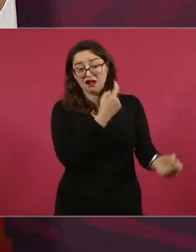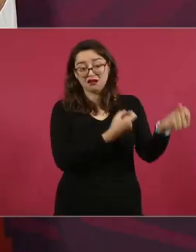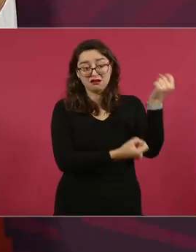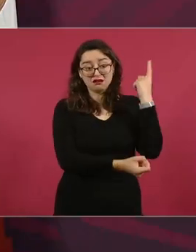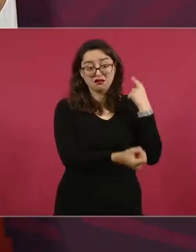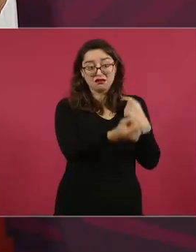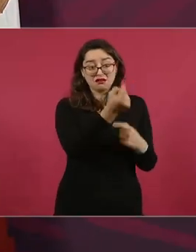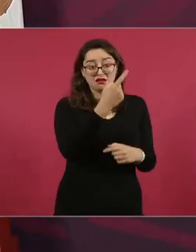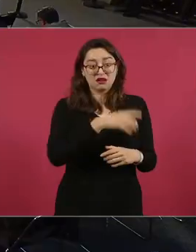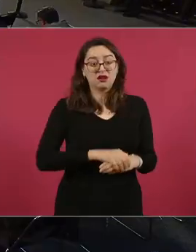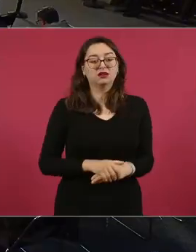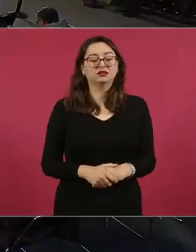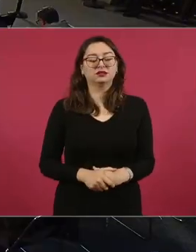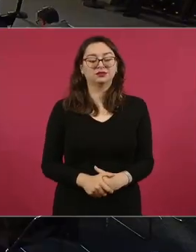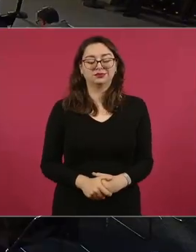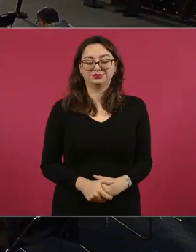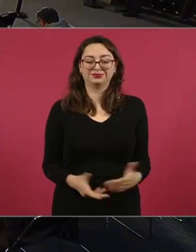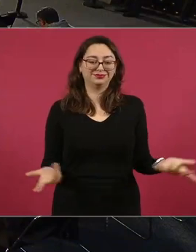Miren el Reforma.